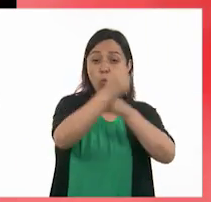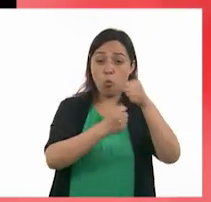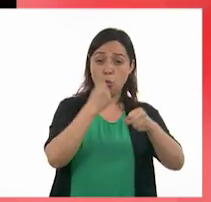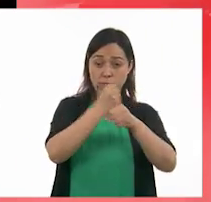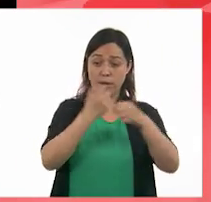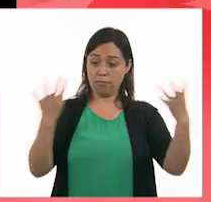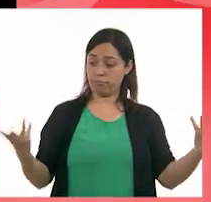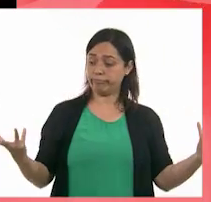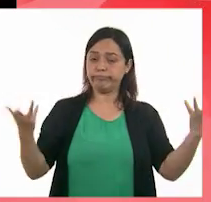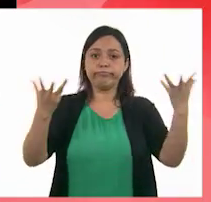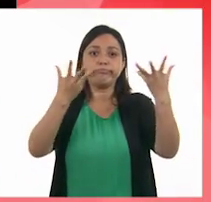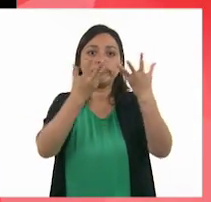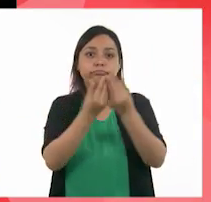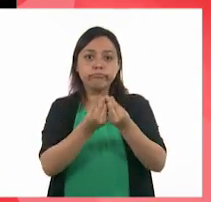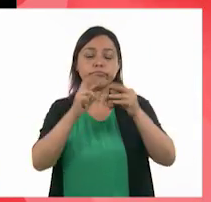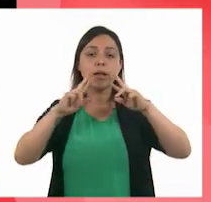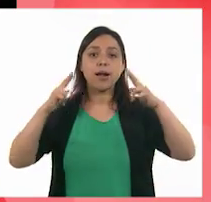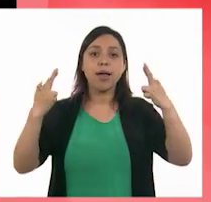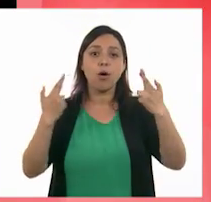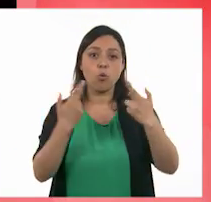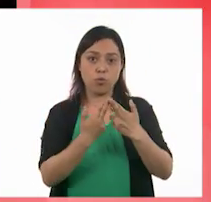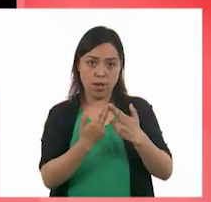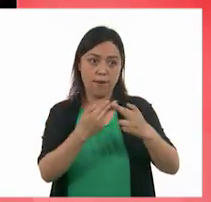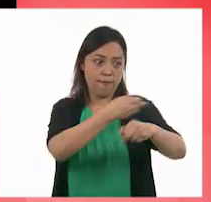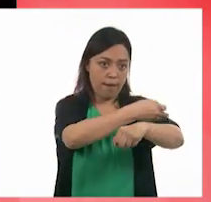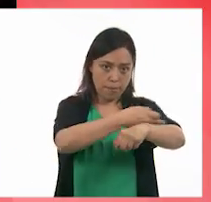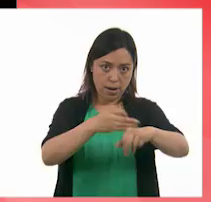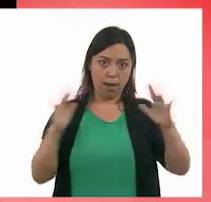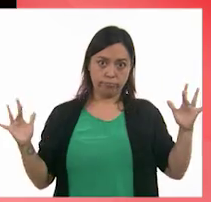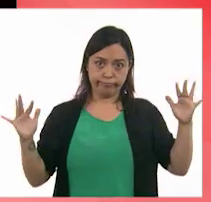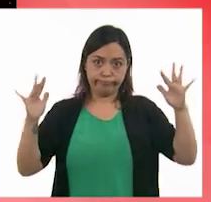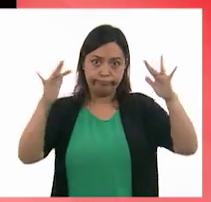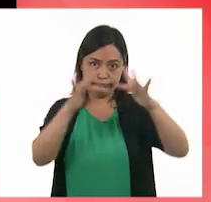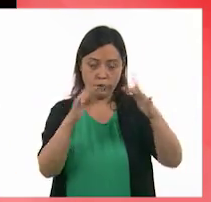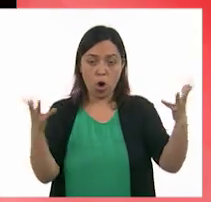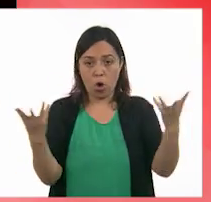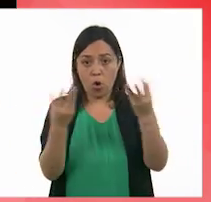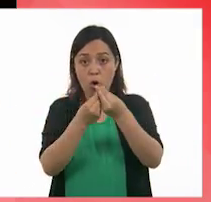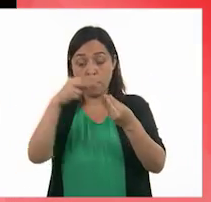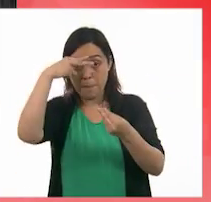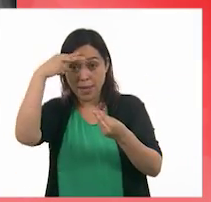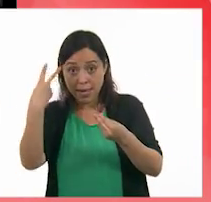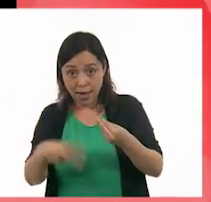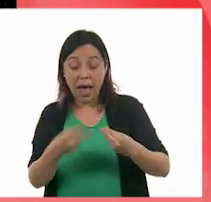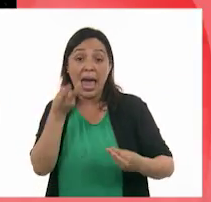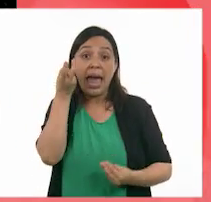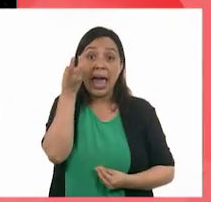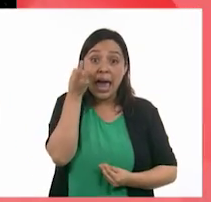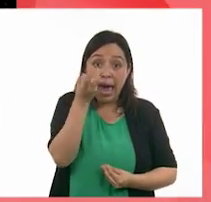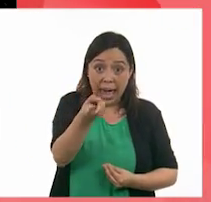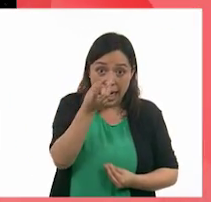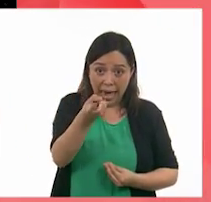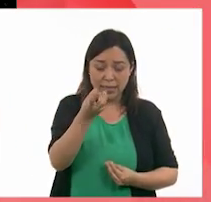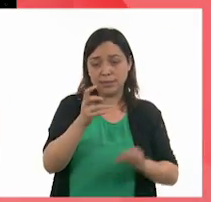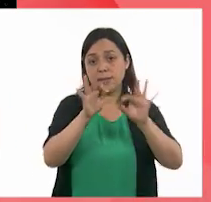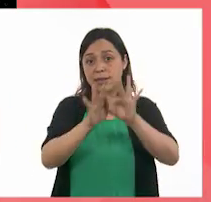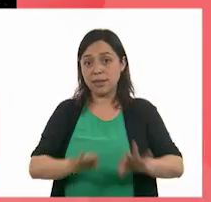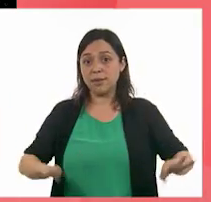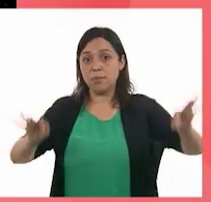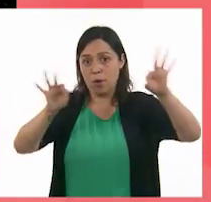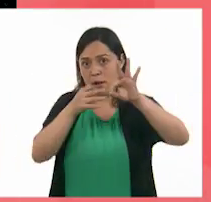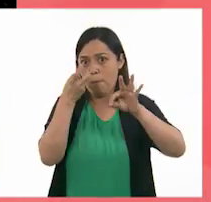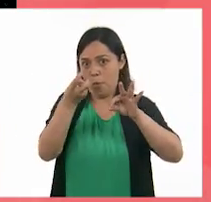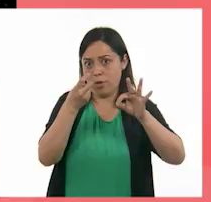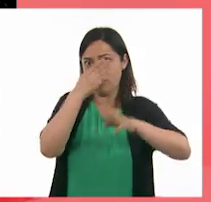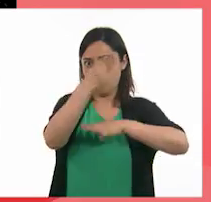frontera con mexicanos, y sobre todo eso es lo que hace que esta frontera binacional sea tan importante en todo el